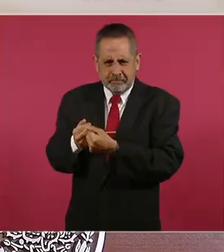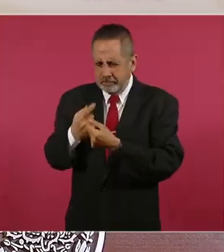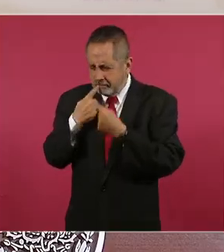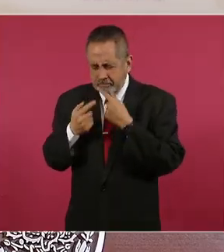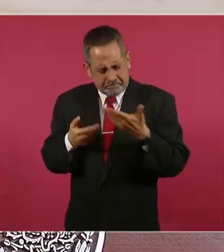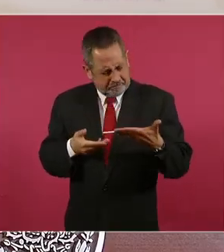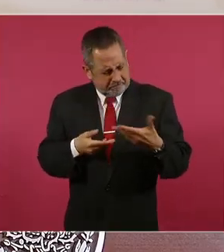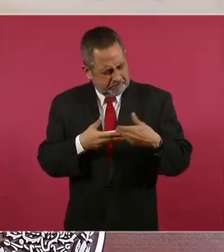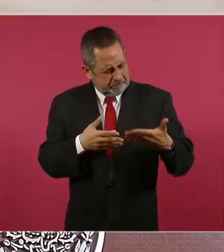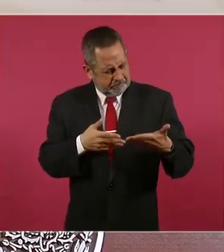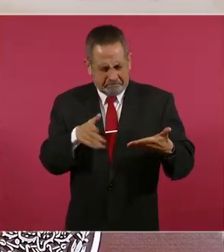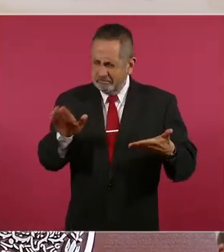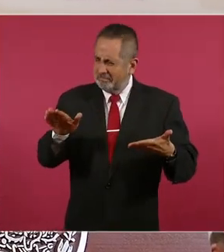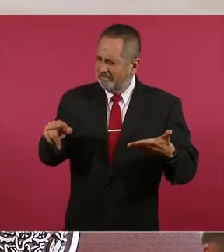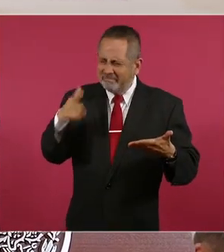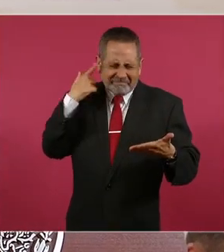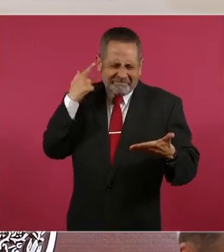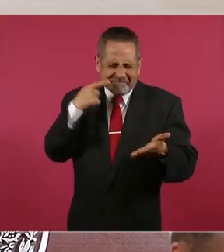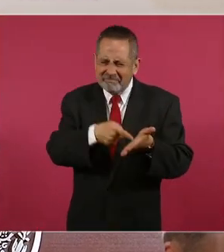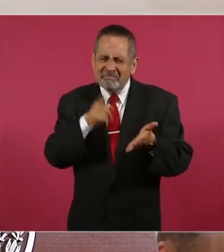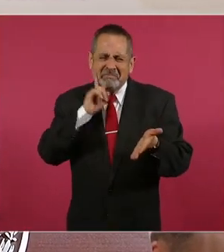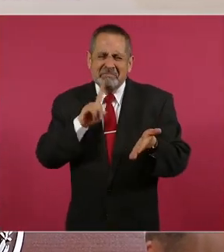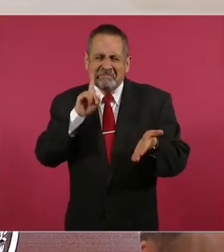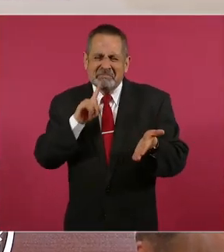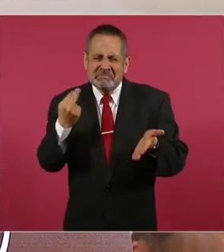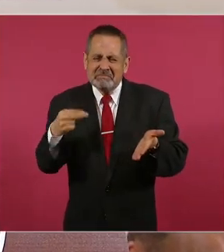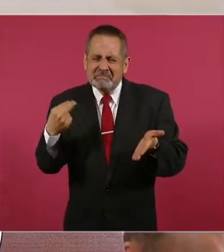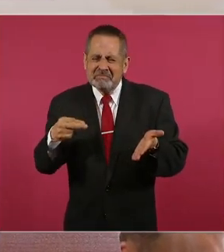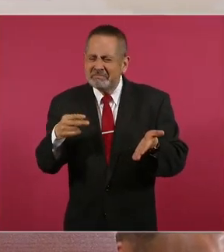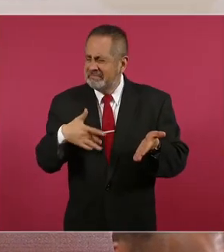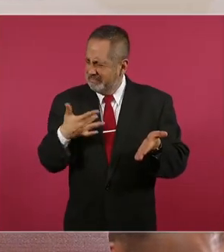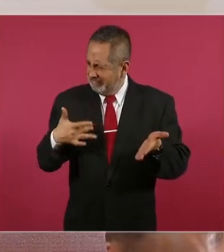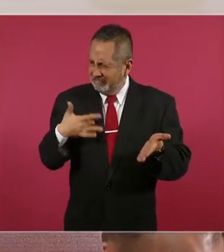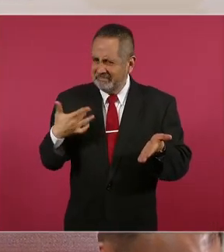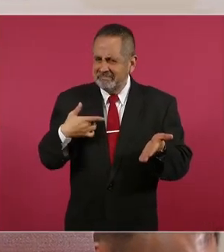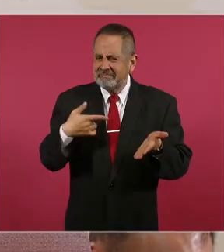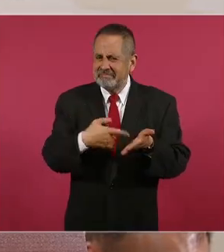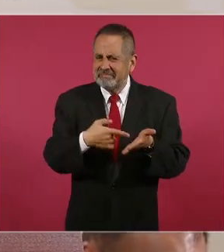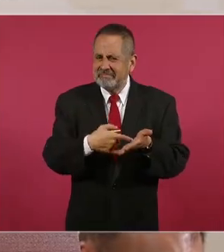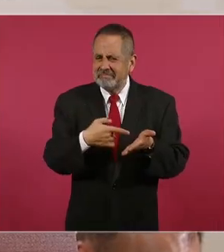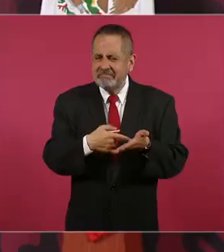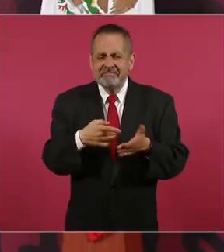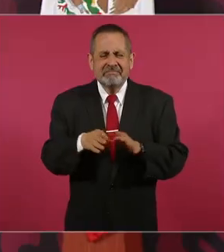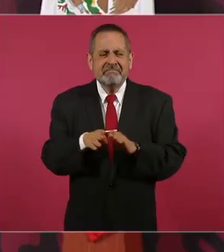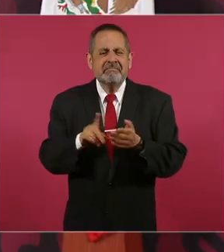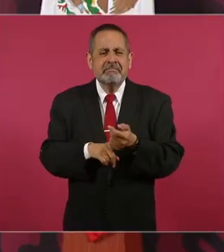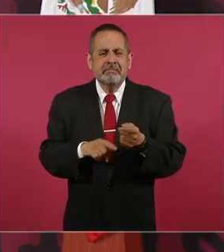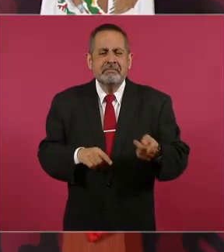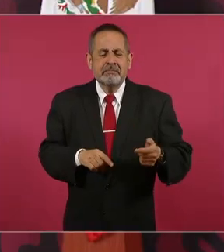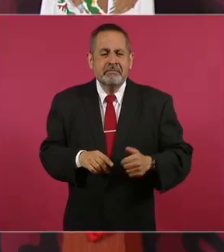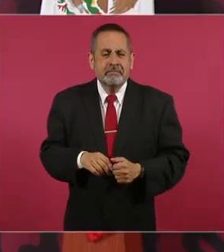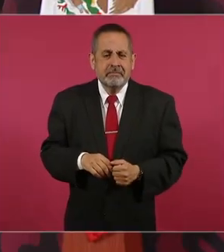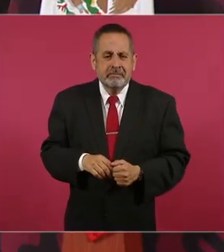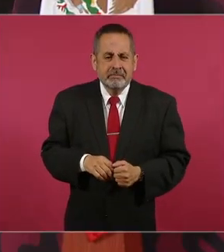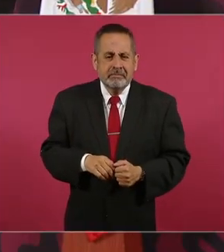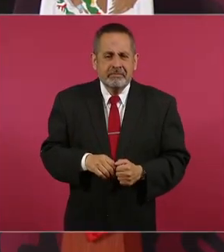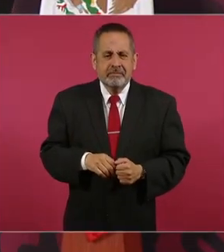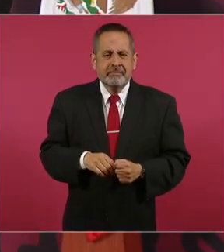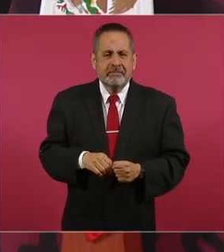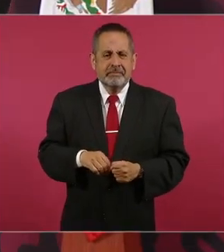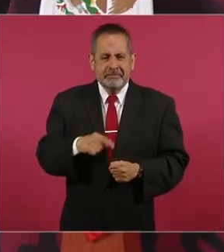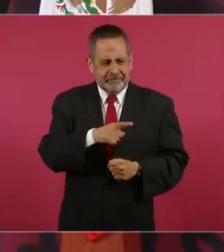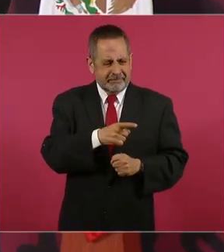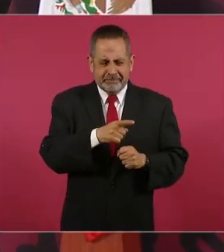el artículo, le digo, me suena que esta es periodista de las que están